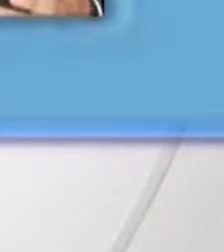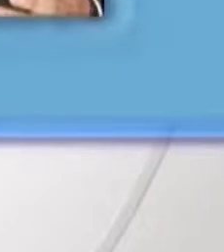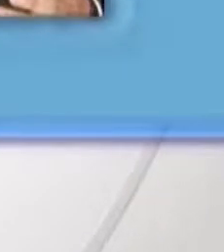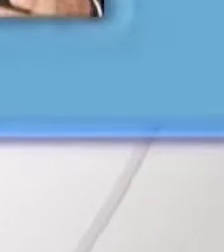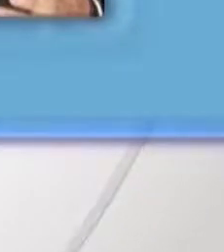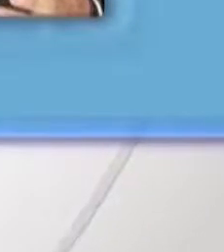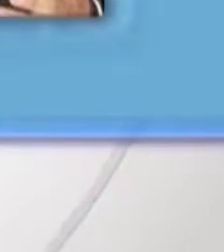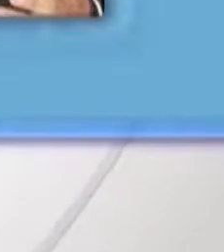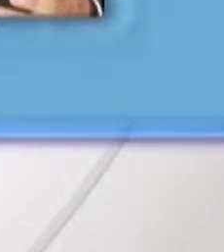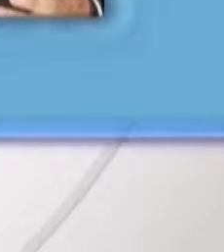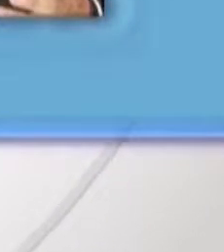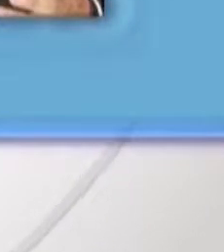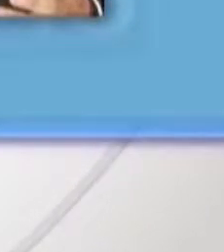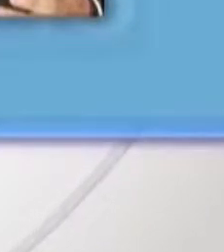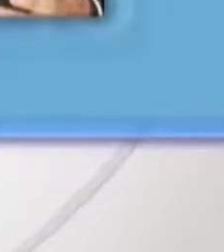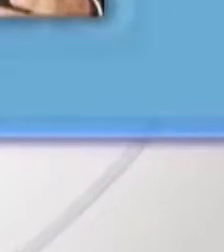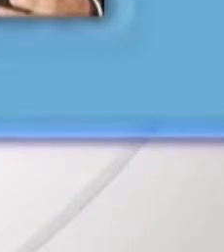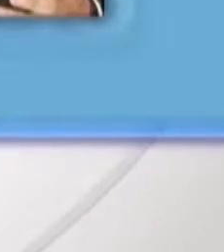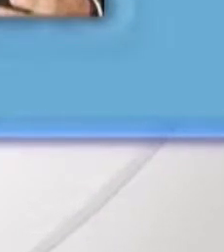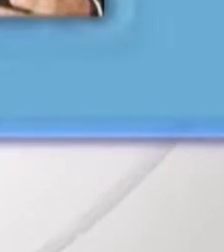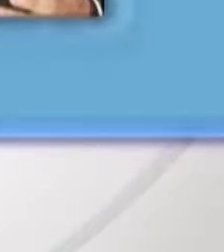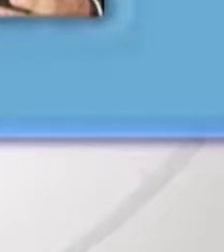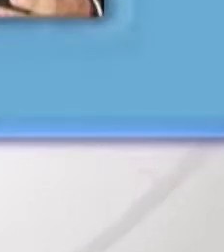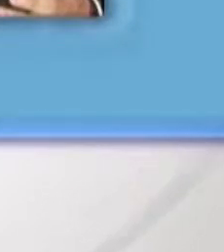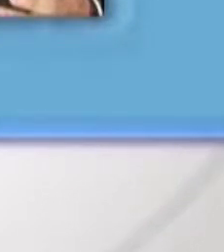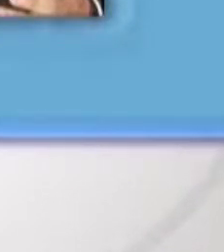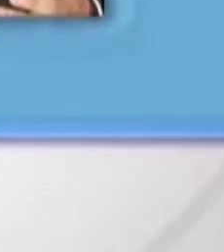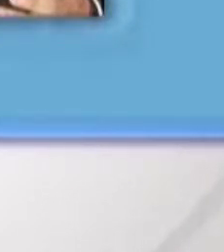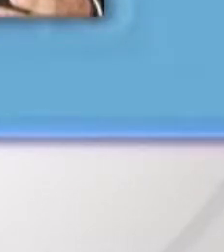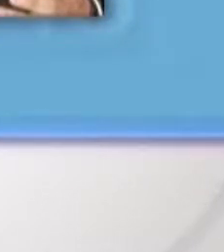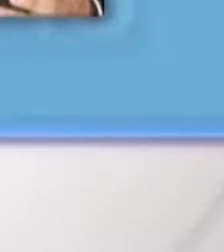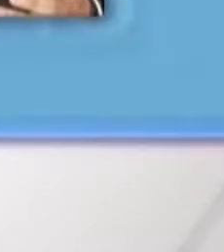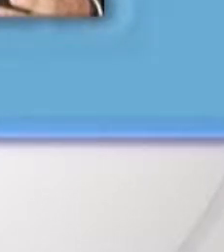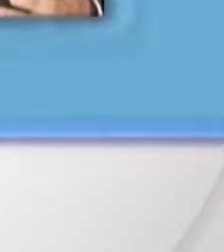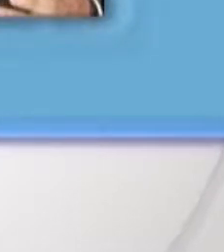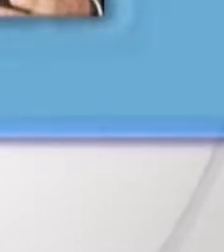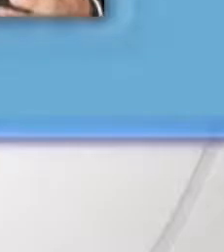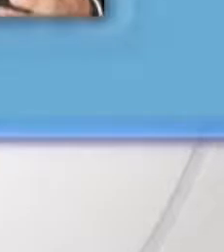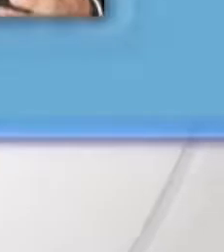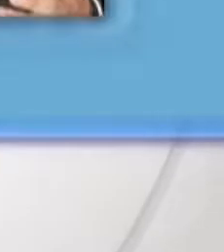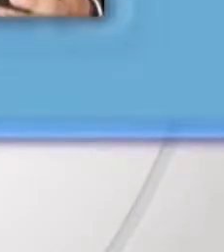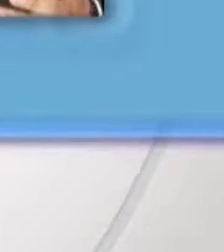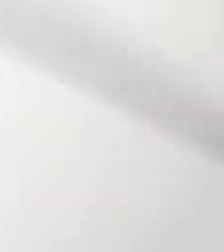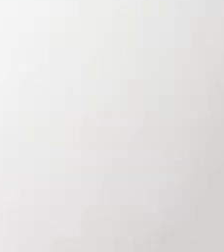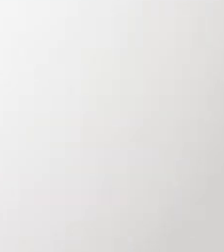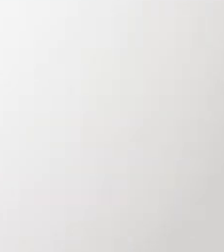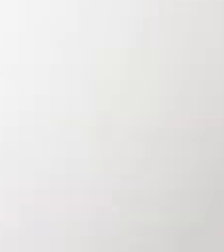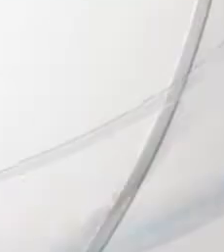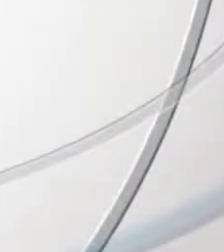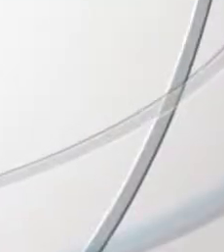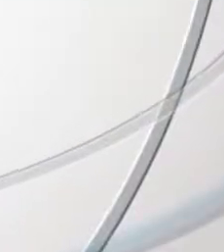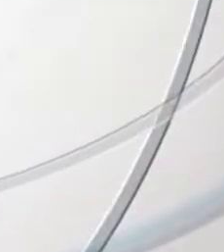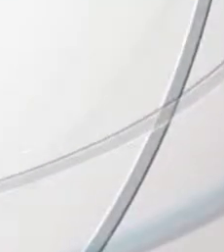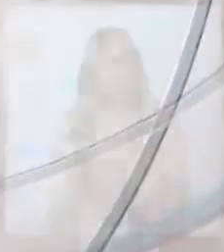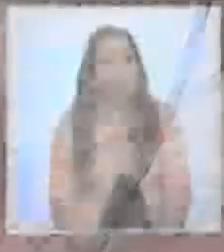ingeniero en tránsito y transporte terrestre secretario de seguridad del municipio de quito